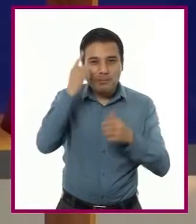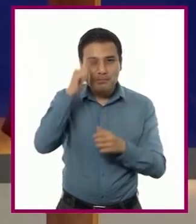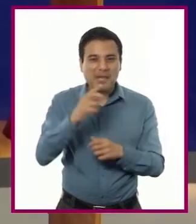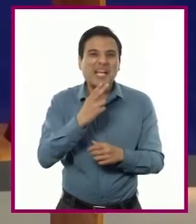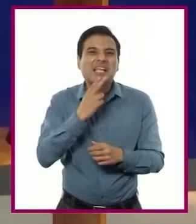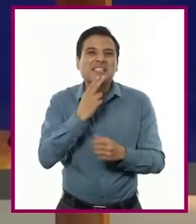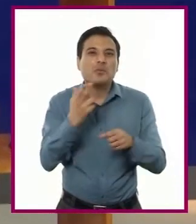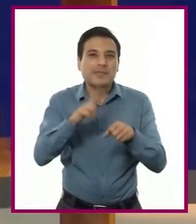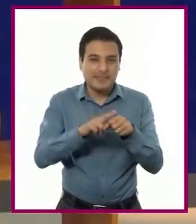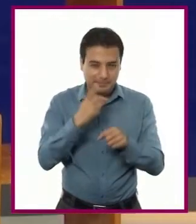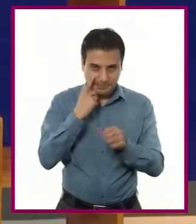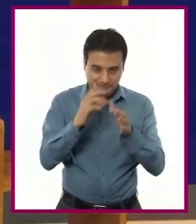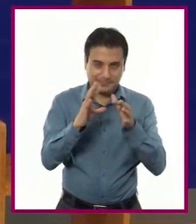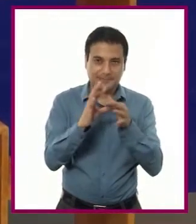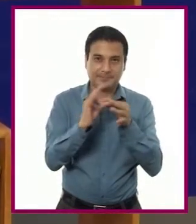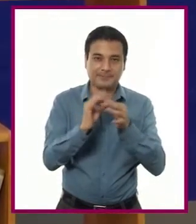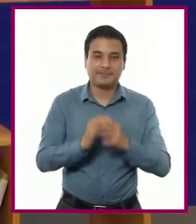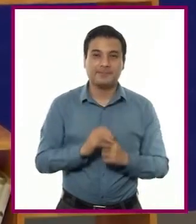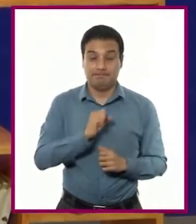hospitalario. Escuche.